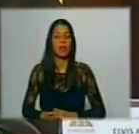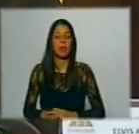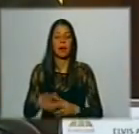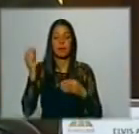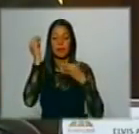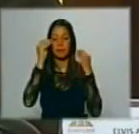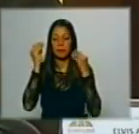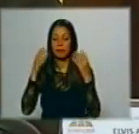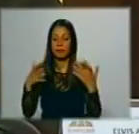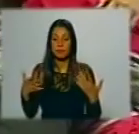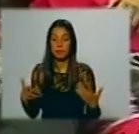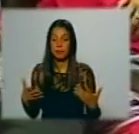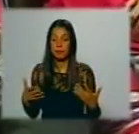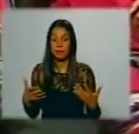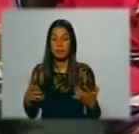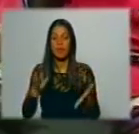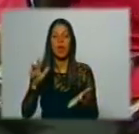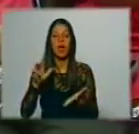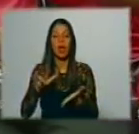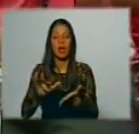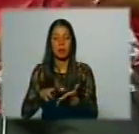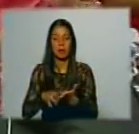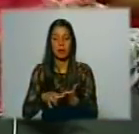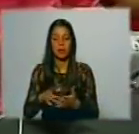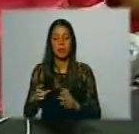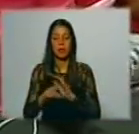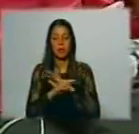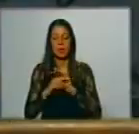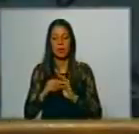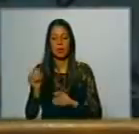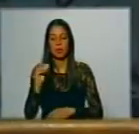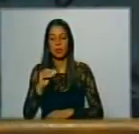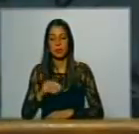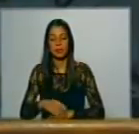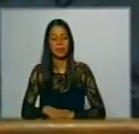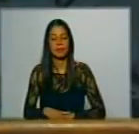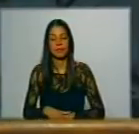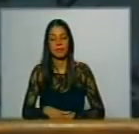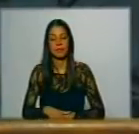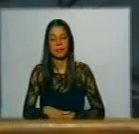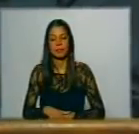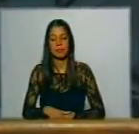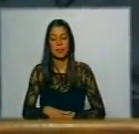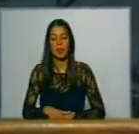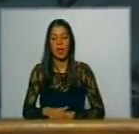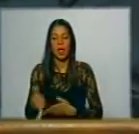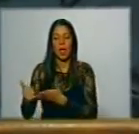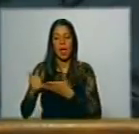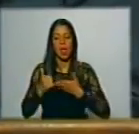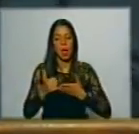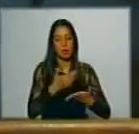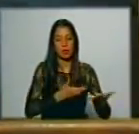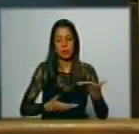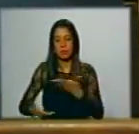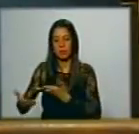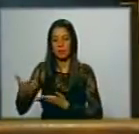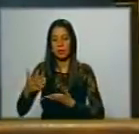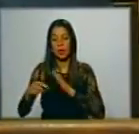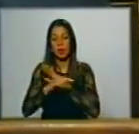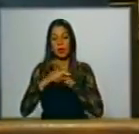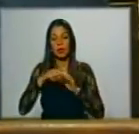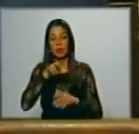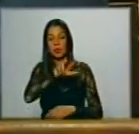consideración, aprobado. Siguiente artículo. Colaboración interinstitucional. Artículo